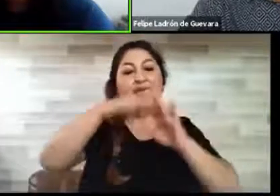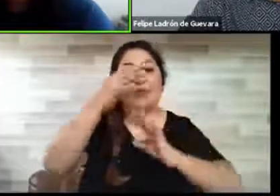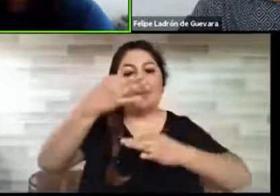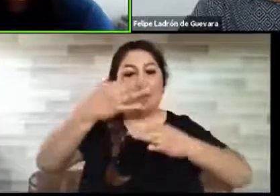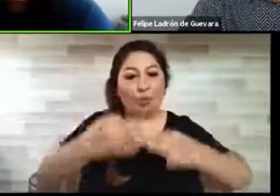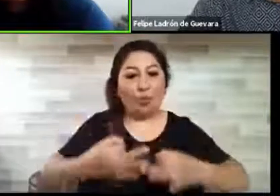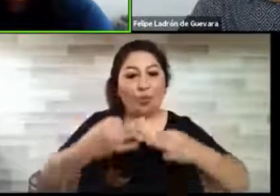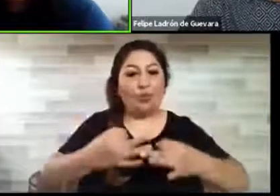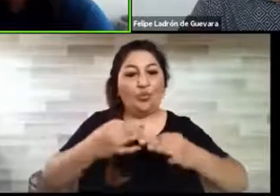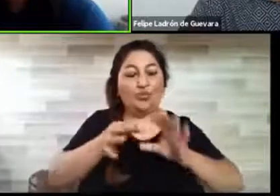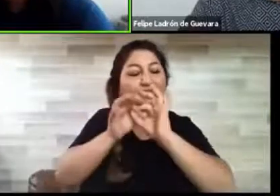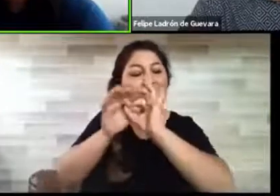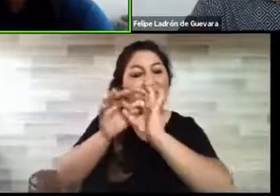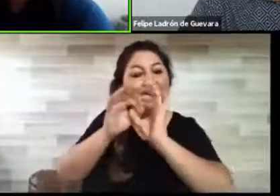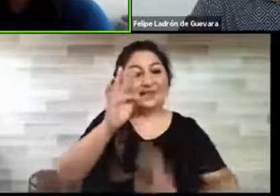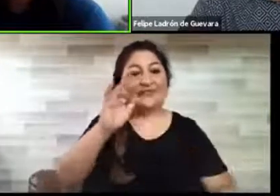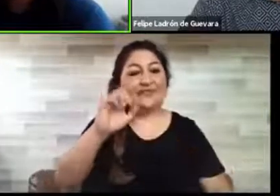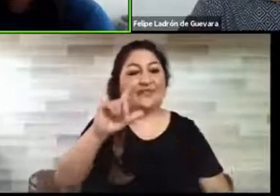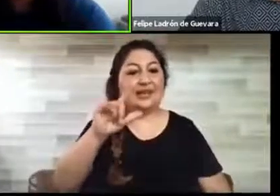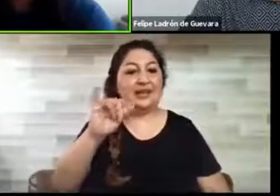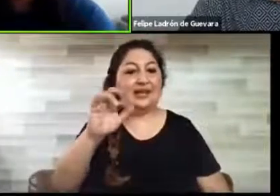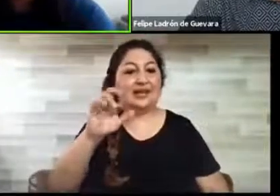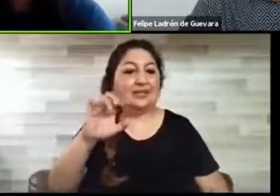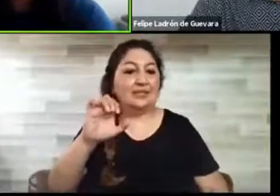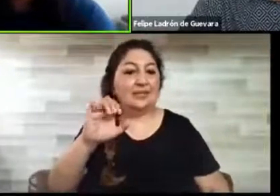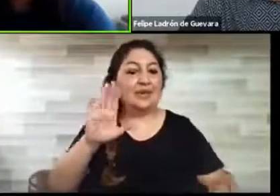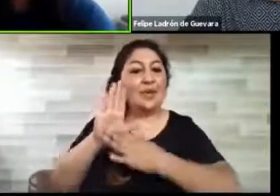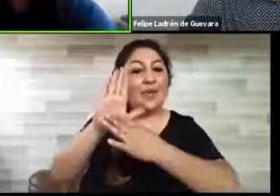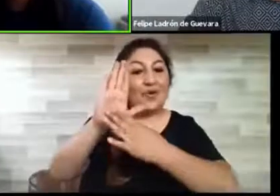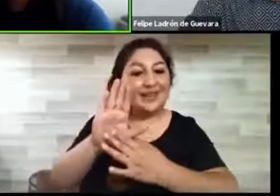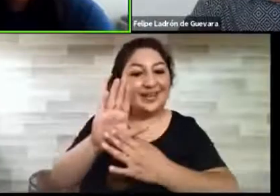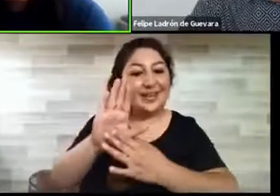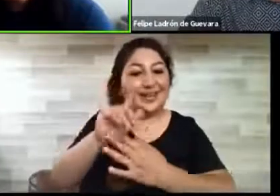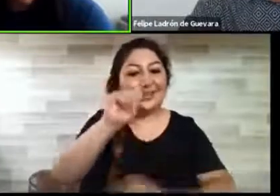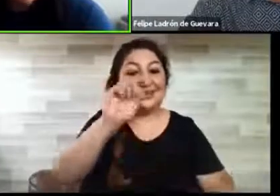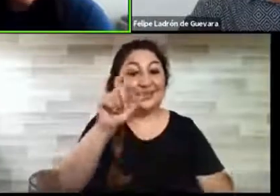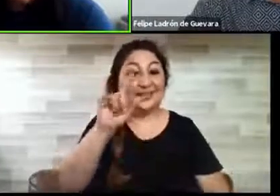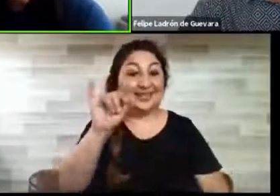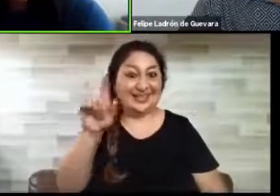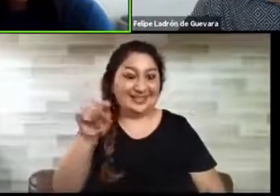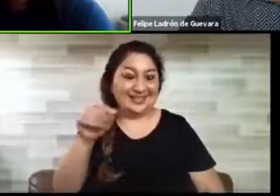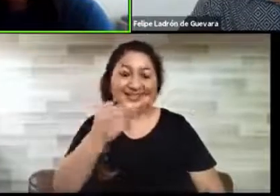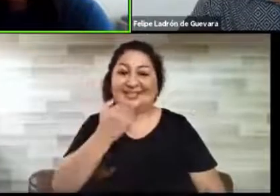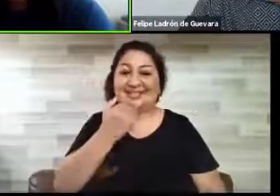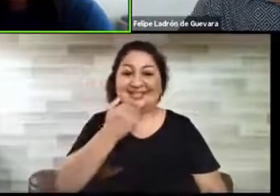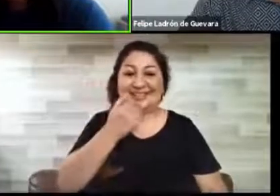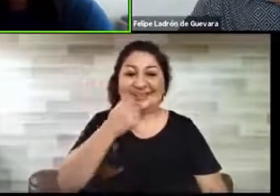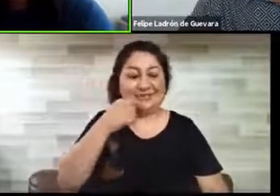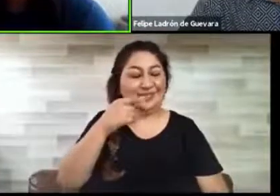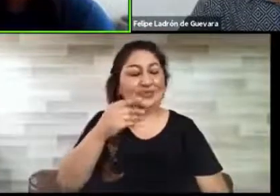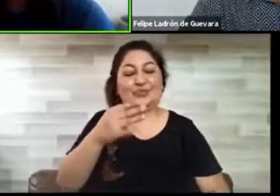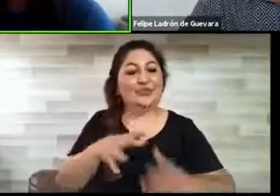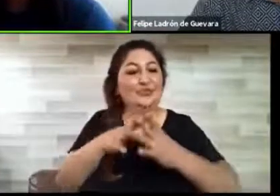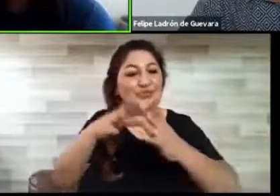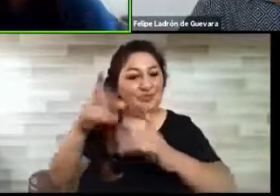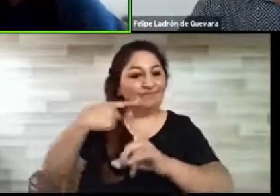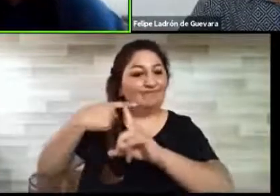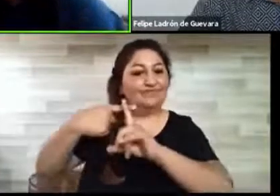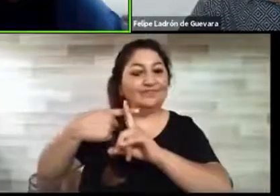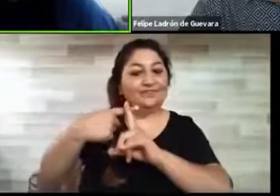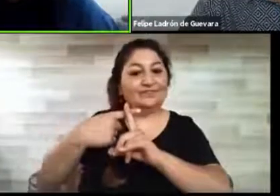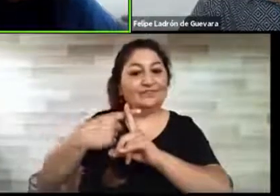exacto. Muchas gracias, Felipe, por mostrarnos tu experiencia, tu tesis, incluso, que eso yo creo que es un gran aporte. Así que